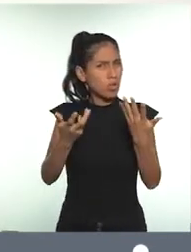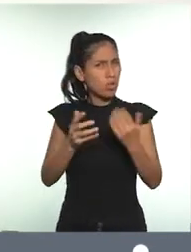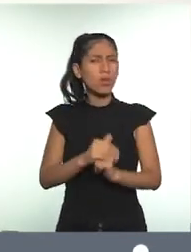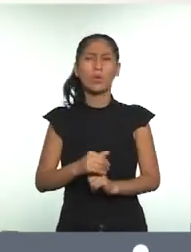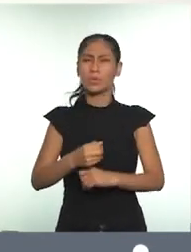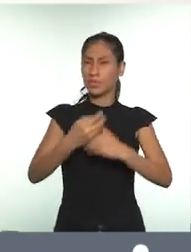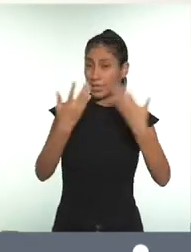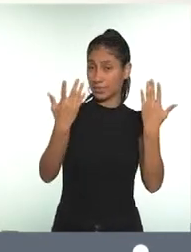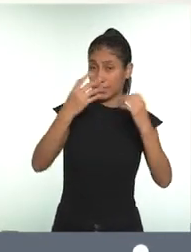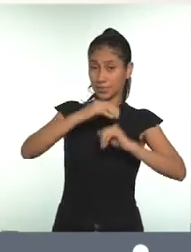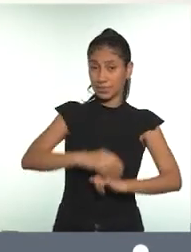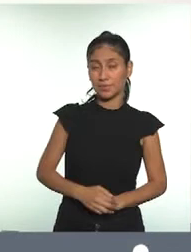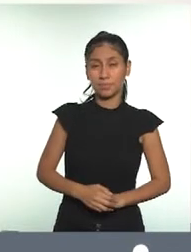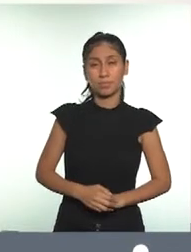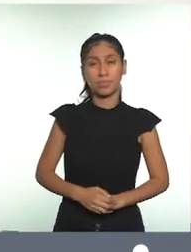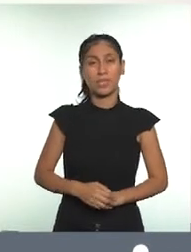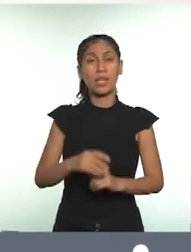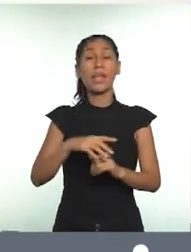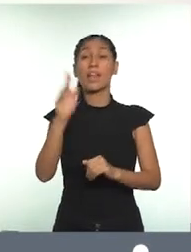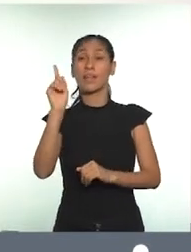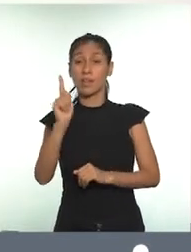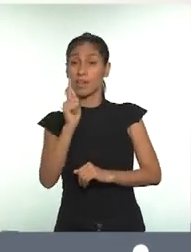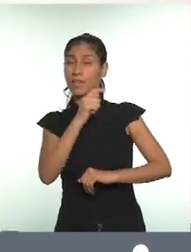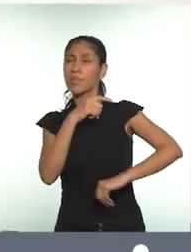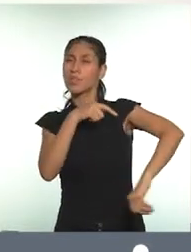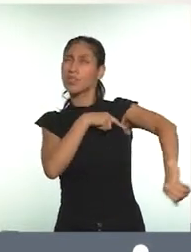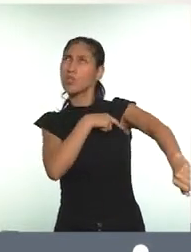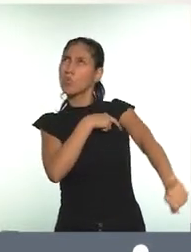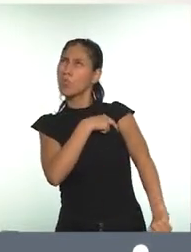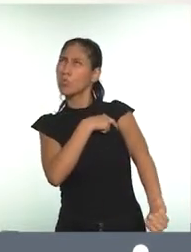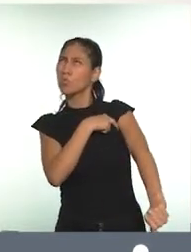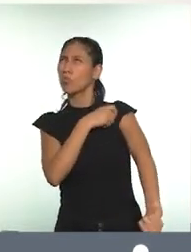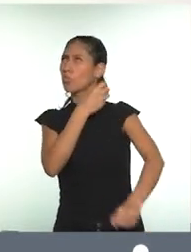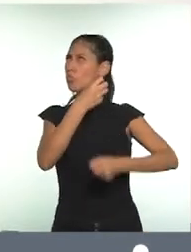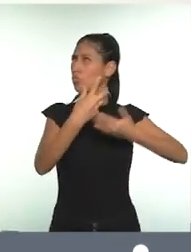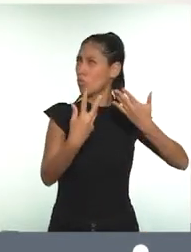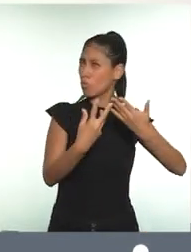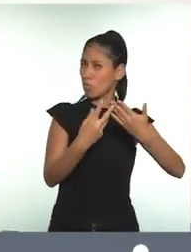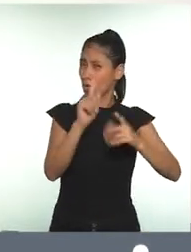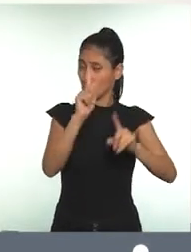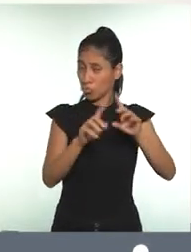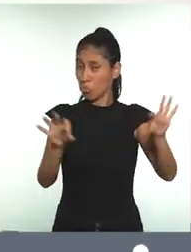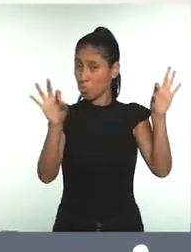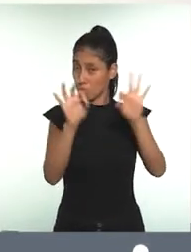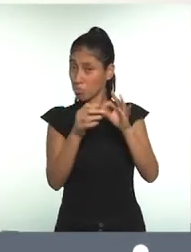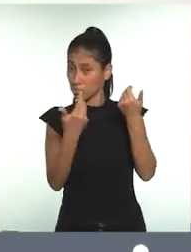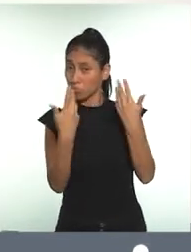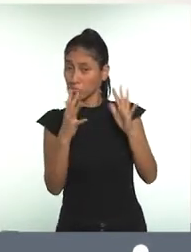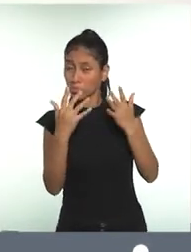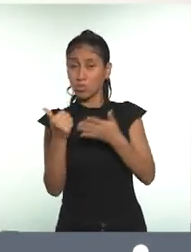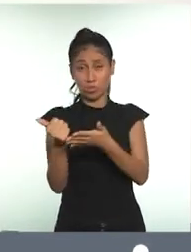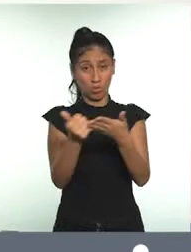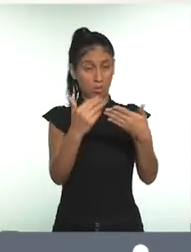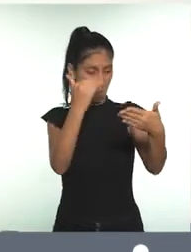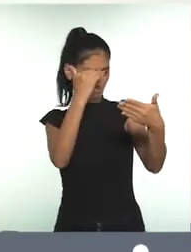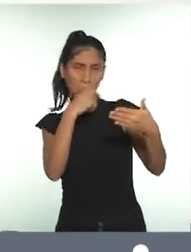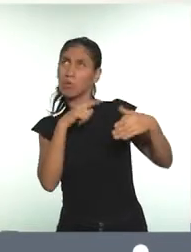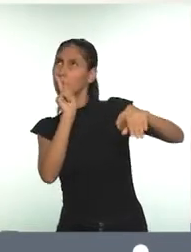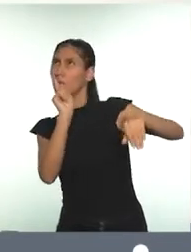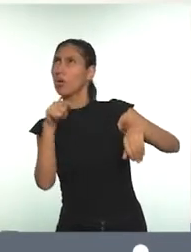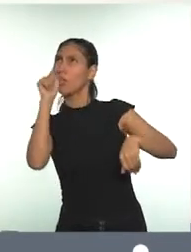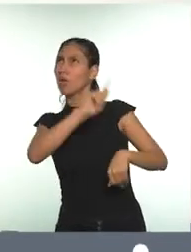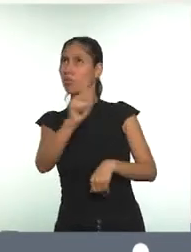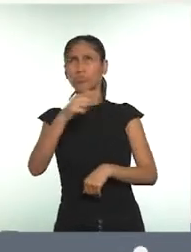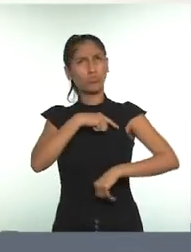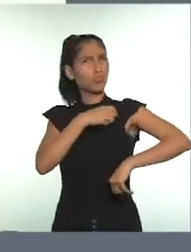de nosotros es el termómetro, en el cual existen muchos tipos que son muy eficaces y nos dan nuestra